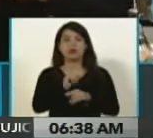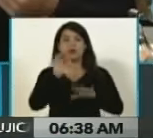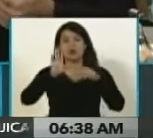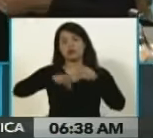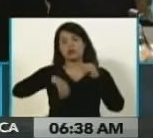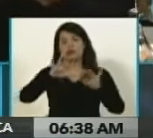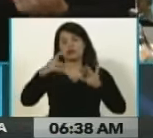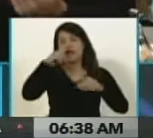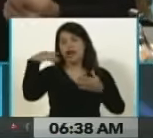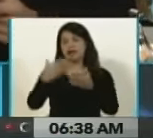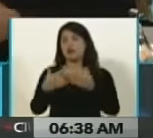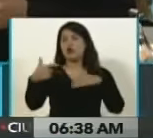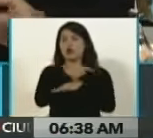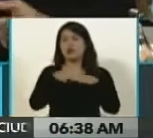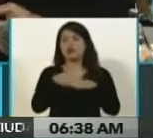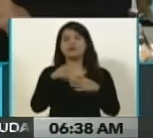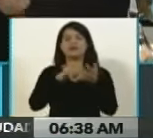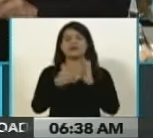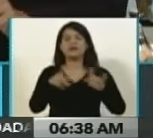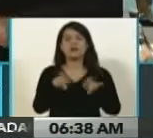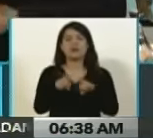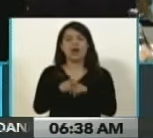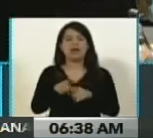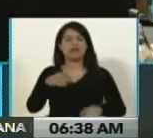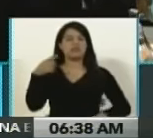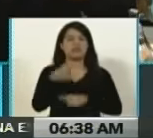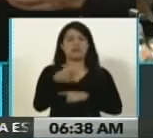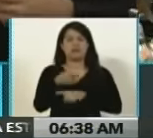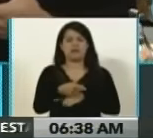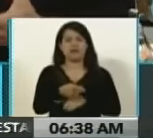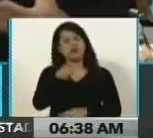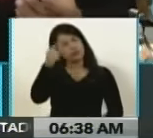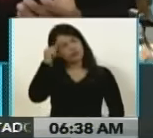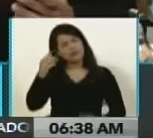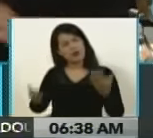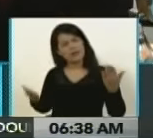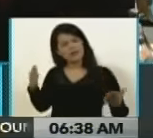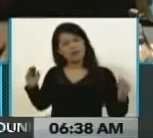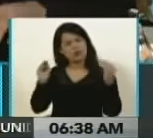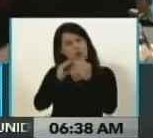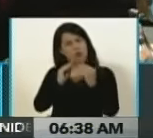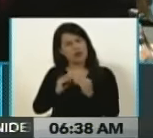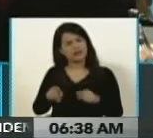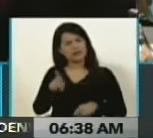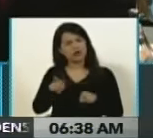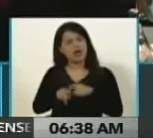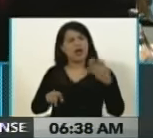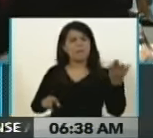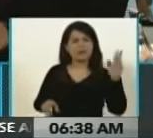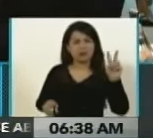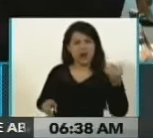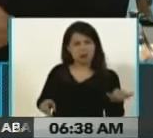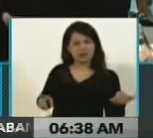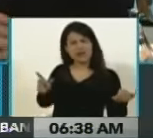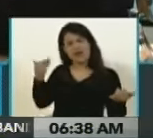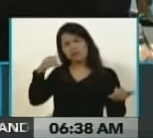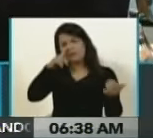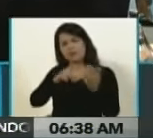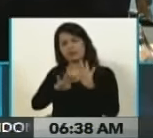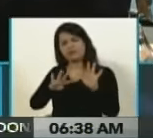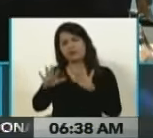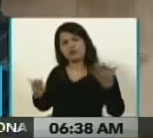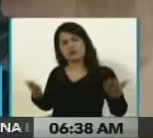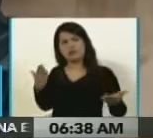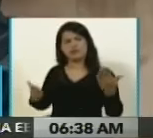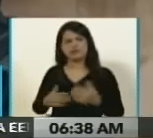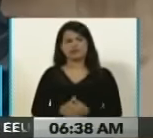como un régimen, una dictadura. ¿Se puede comparar lo ocurrido hace 59 años, como estaba mandando Marco Pérez Jiménez, con lo que ocurre hoy en día desde el 98 para acá? No estoy queriendo